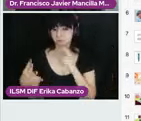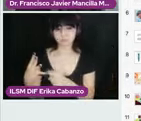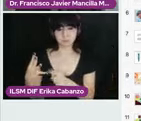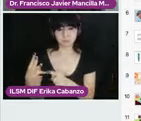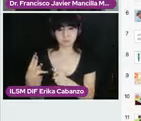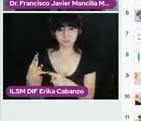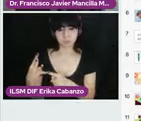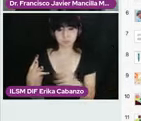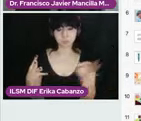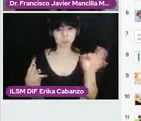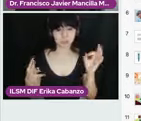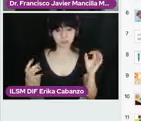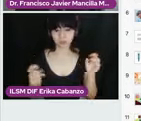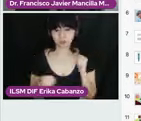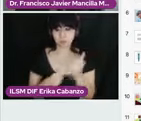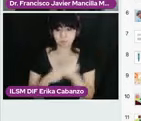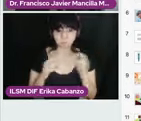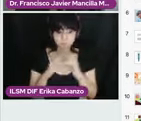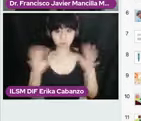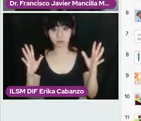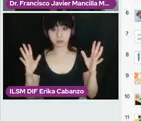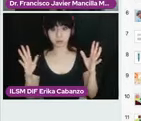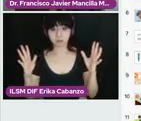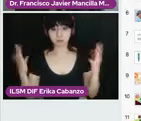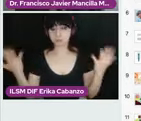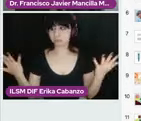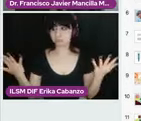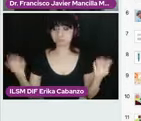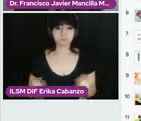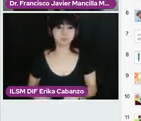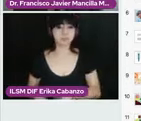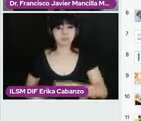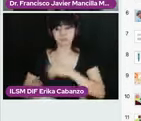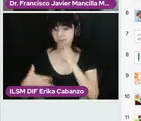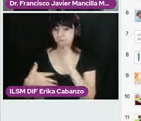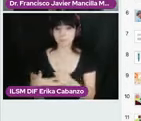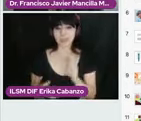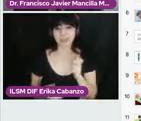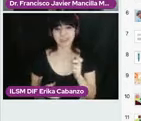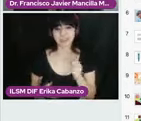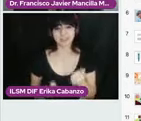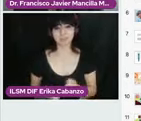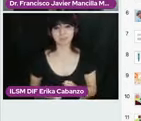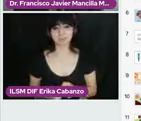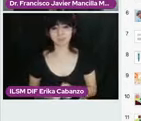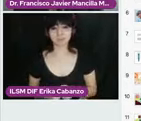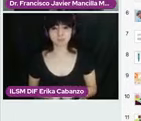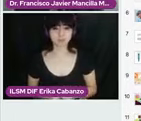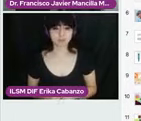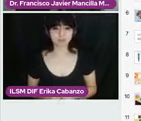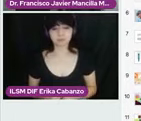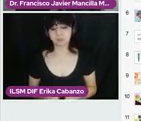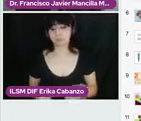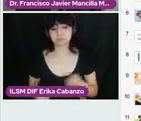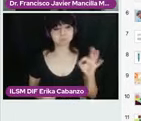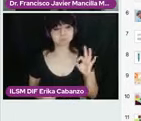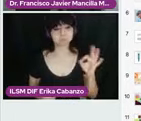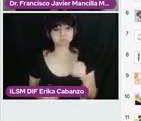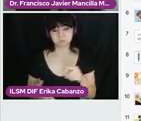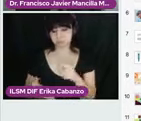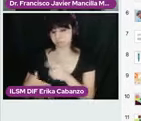audición, que aparezca de manera espontánea, ¿sí? Sobre todo aquí la exposición a ruidos.